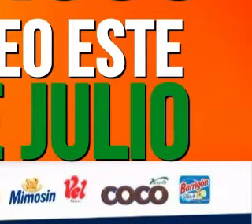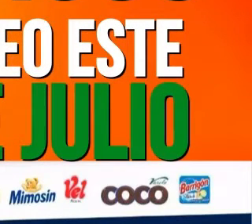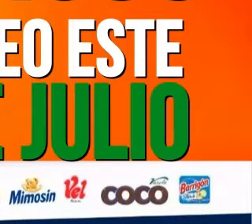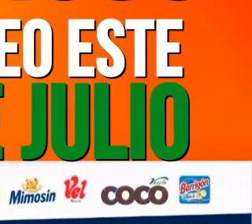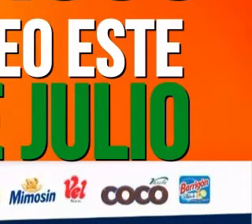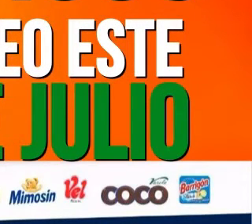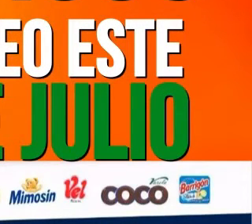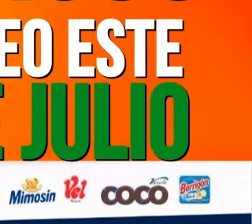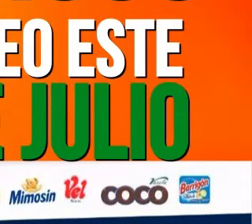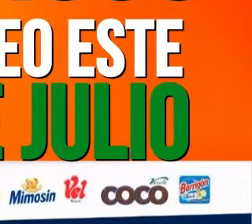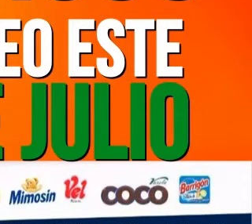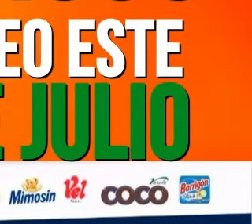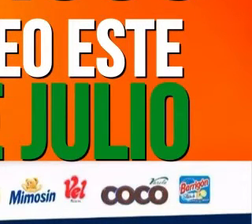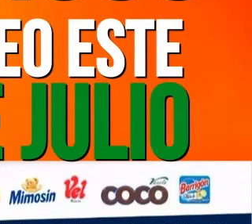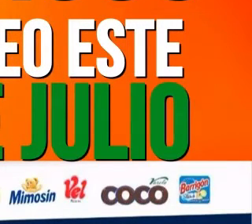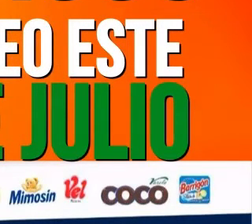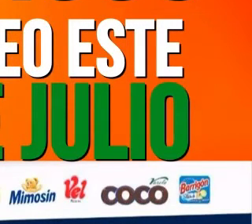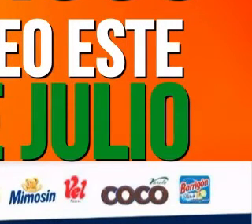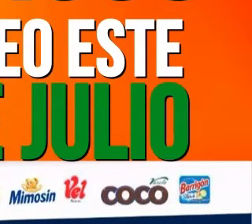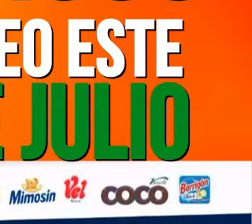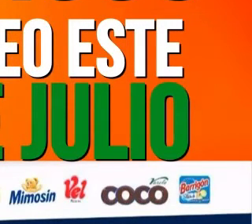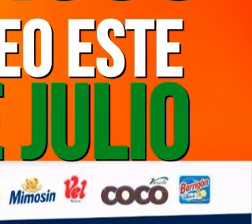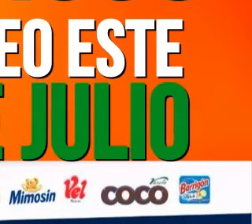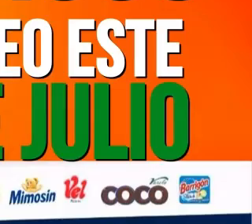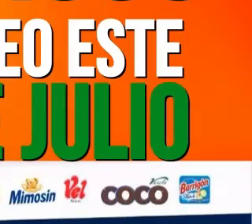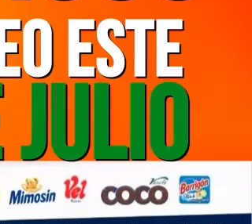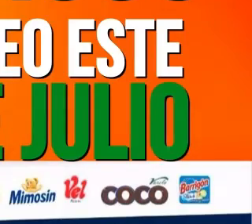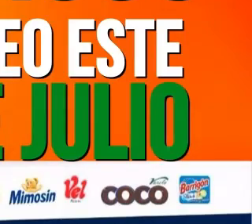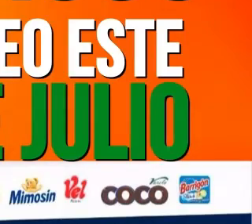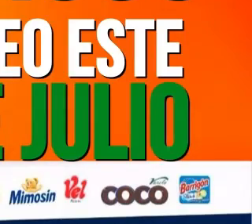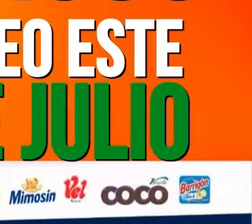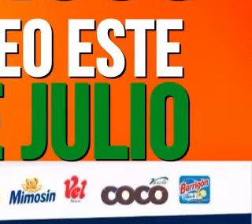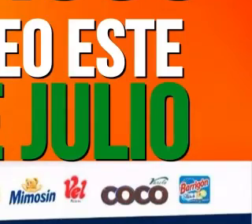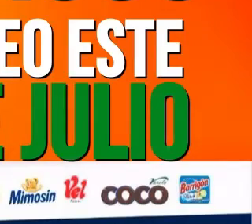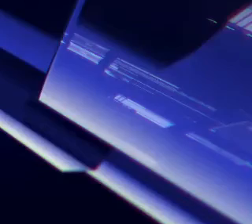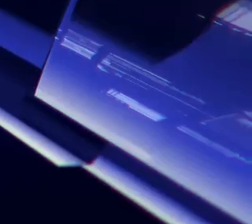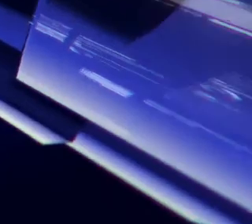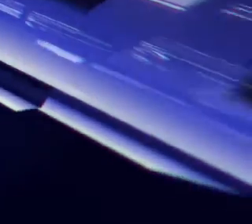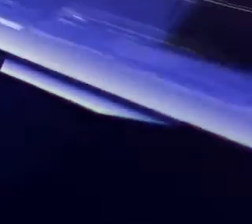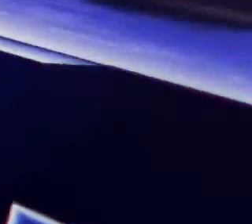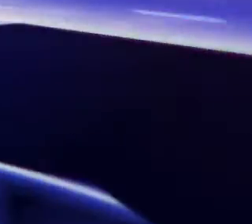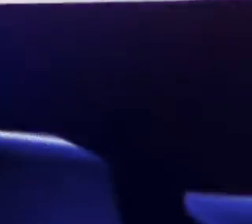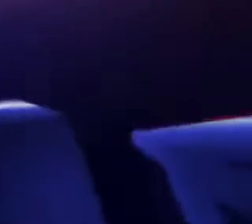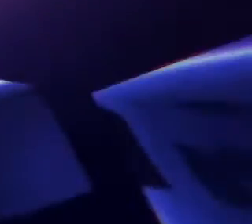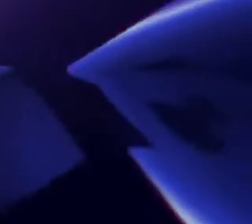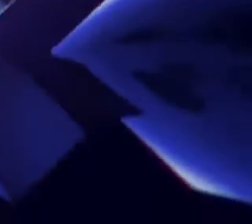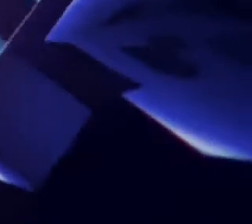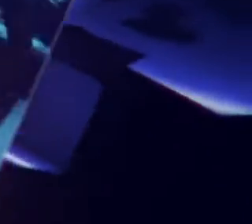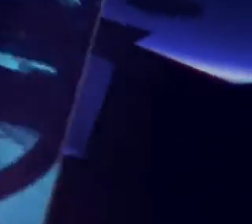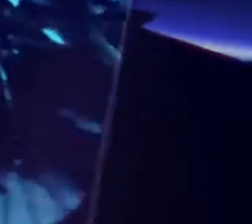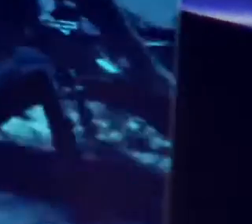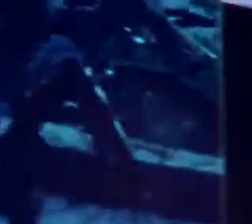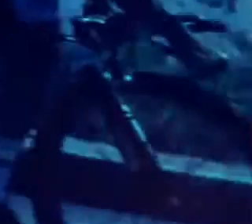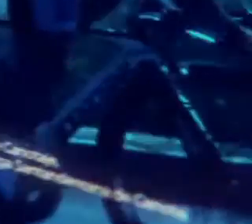de julio y llévese un carro 0 kilómetros. Autoservicio La Quinta siempre te da más.